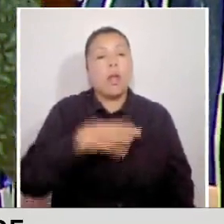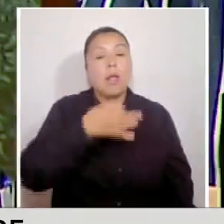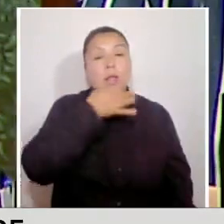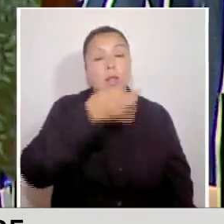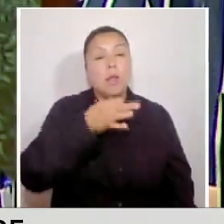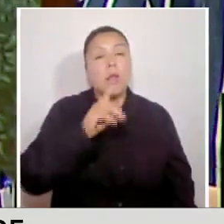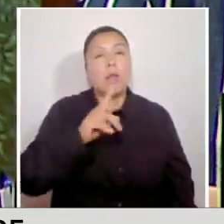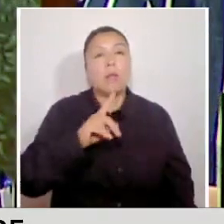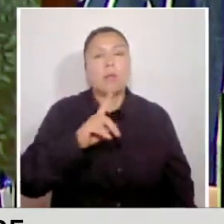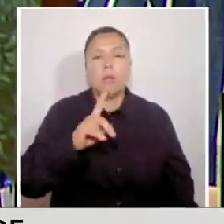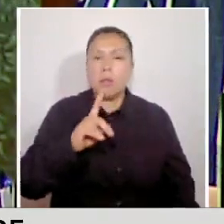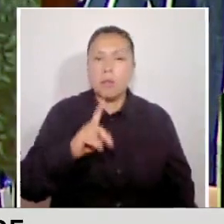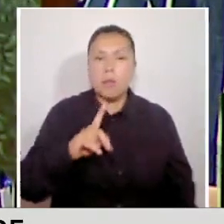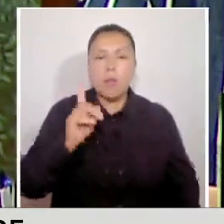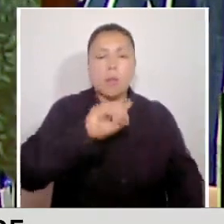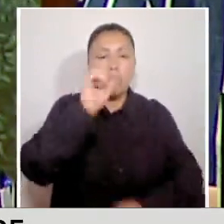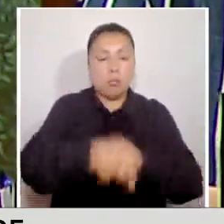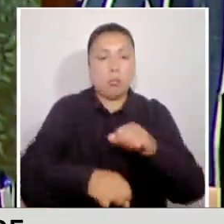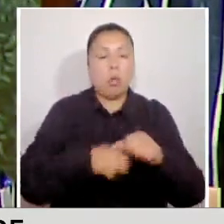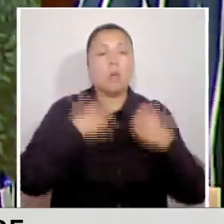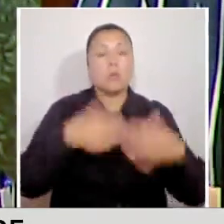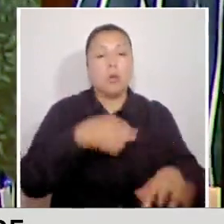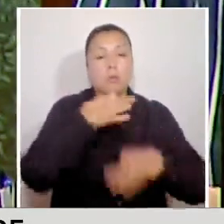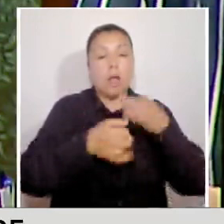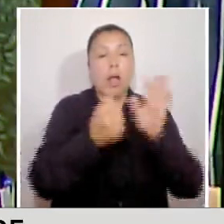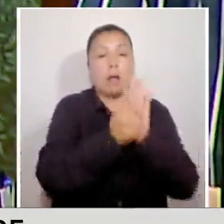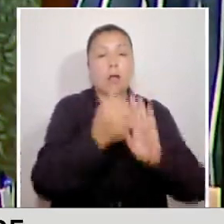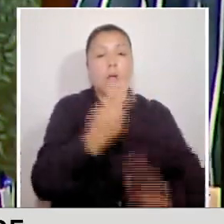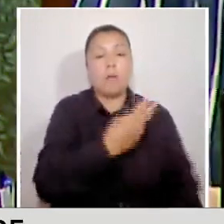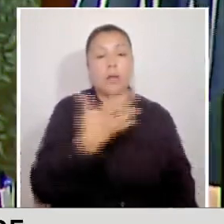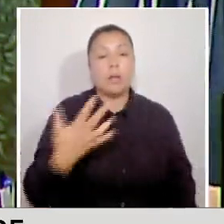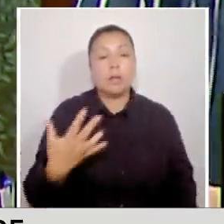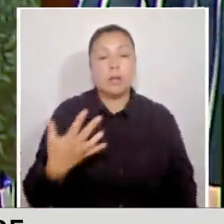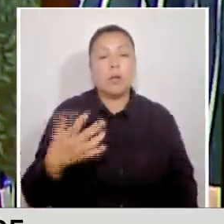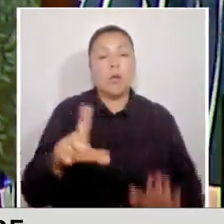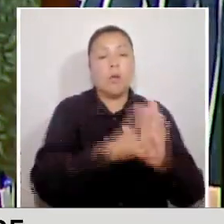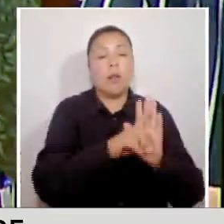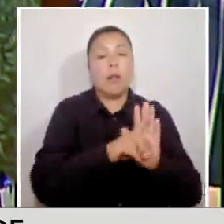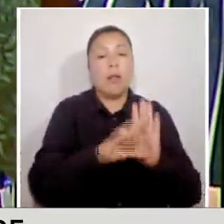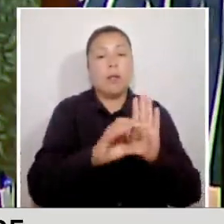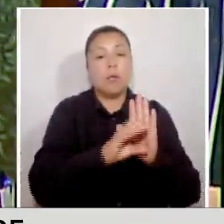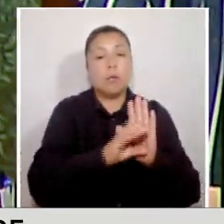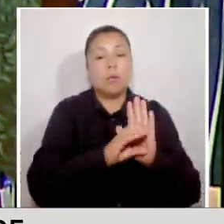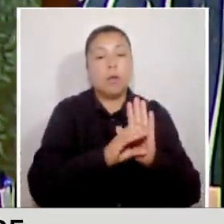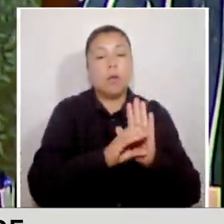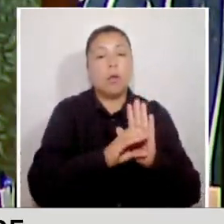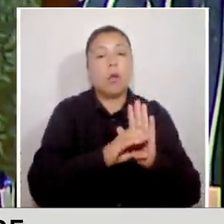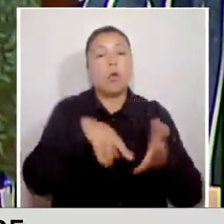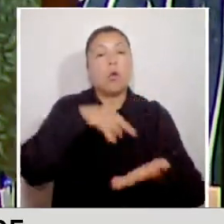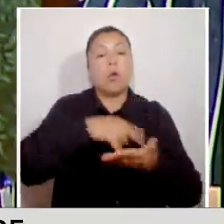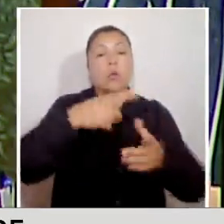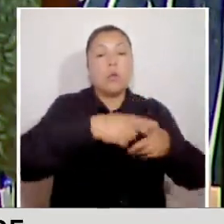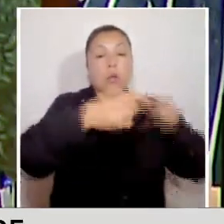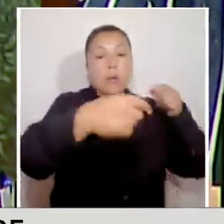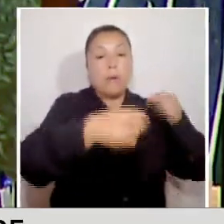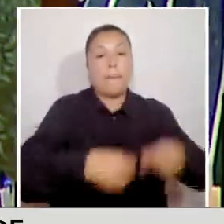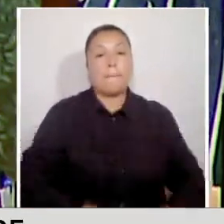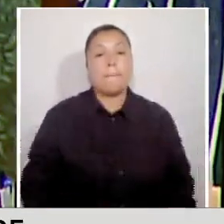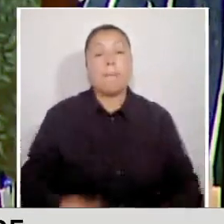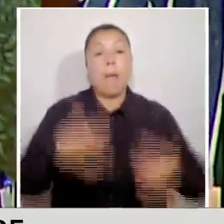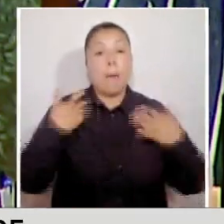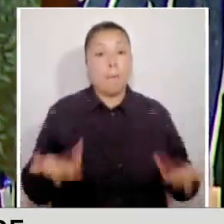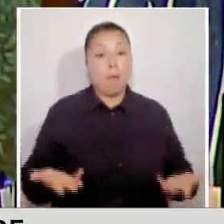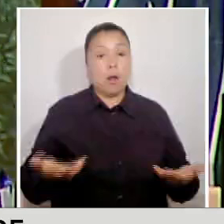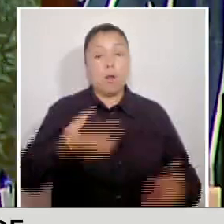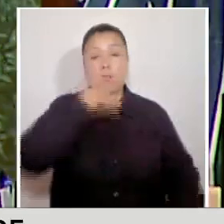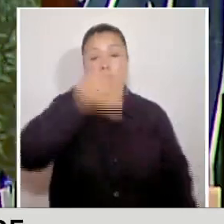en virtud de lo dispuesto en el artículo 25 de la Ley Orgánica del Congreso Nacional para ello ofrezco la